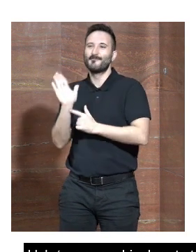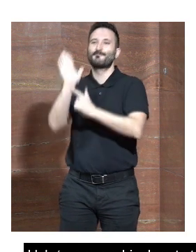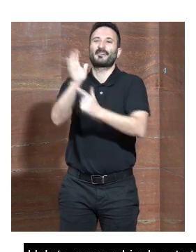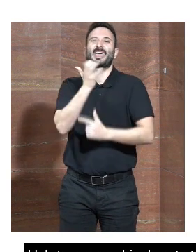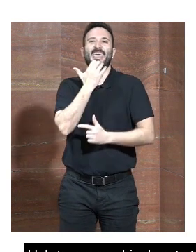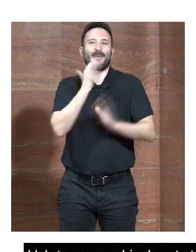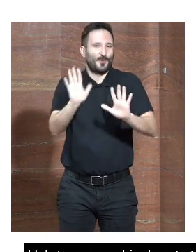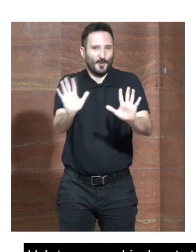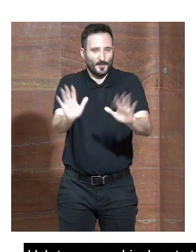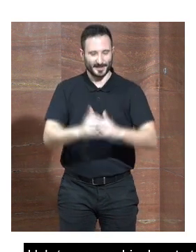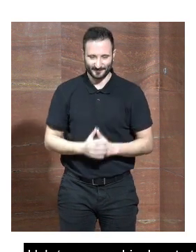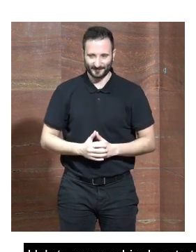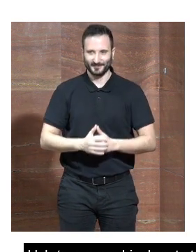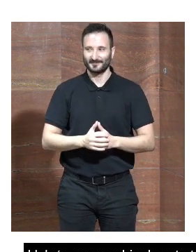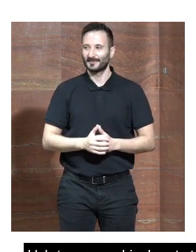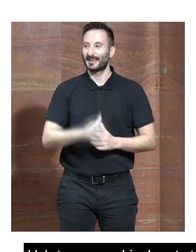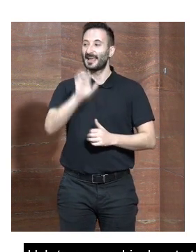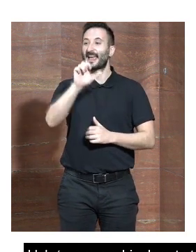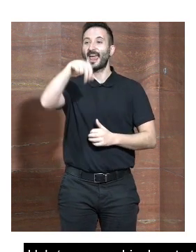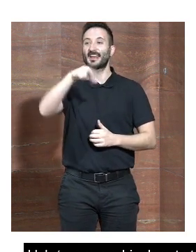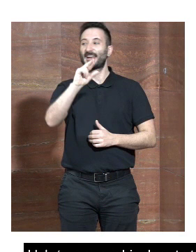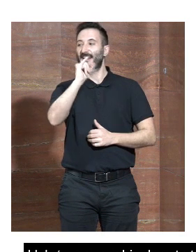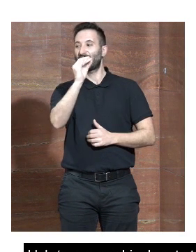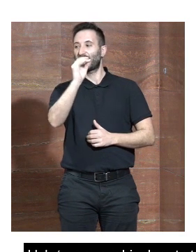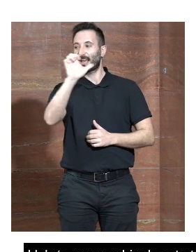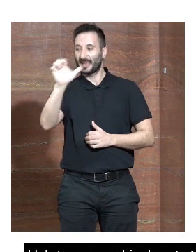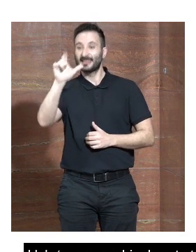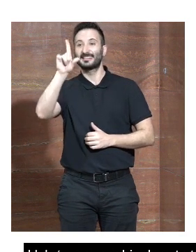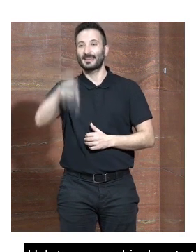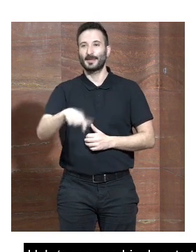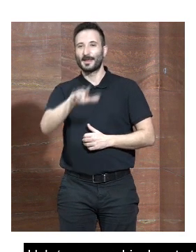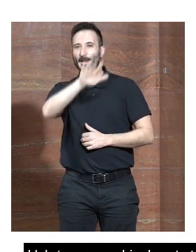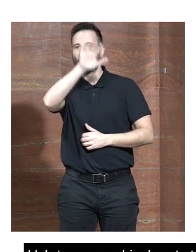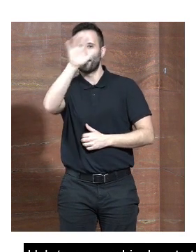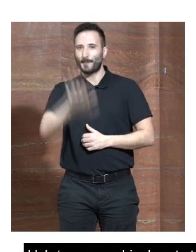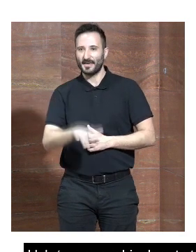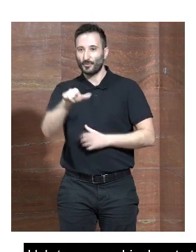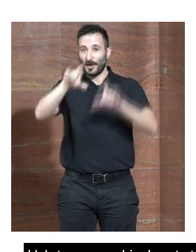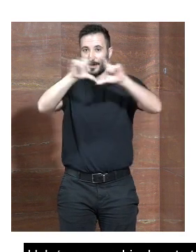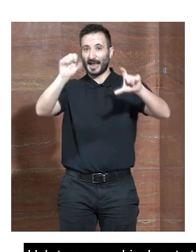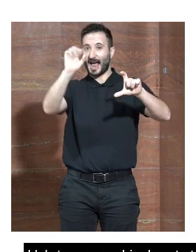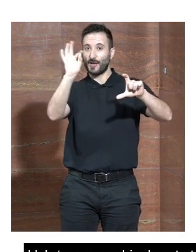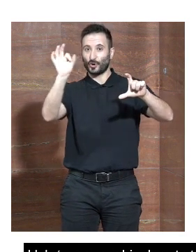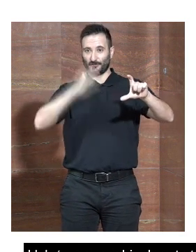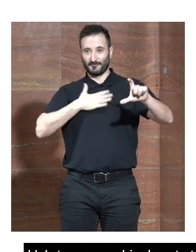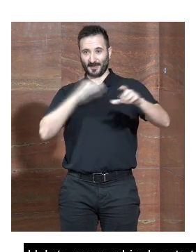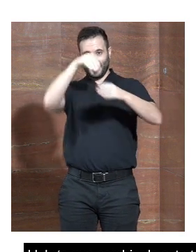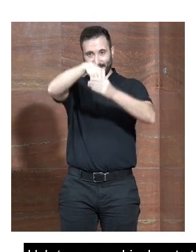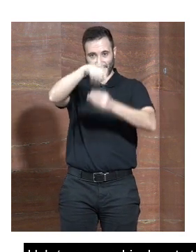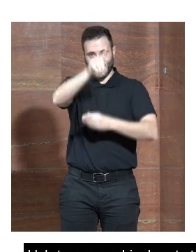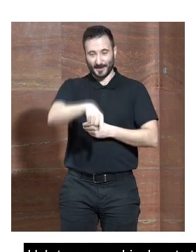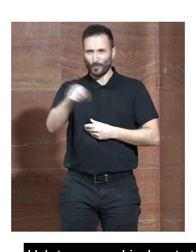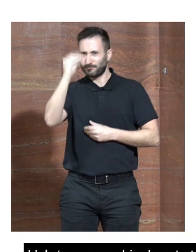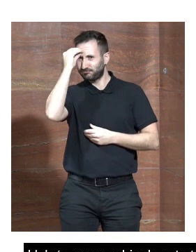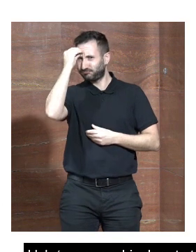ejemplo. Enrique Varela, también tú, que no tienes aparentemente ninguna limitación, pero estás en Atos transmitiendo el conocimiento